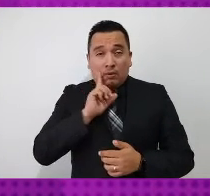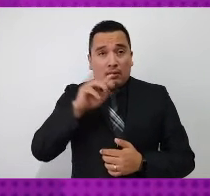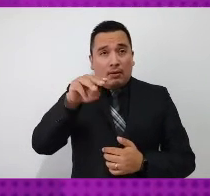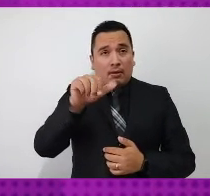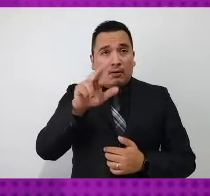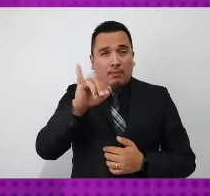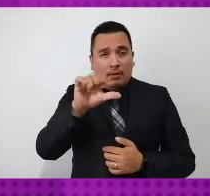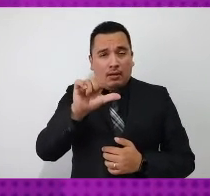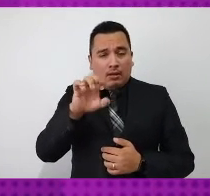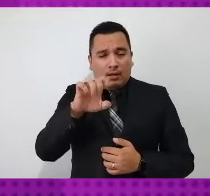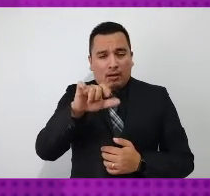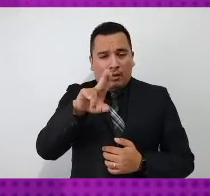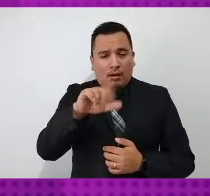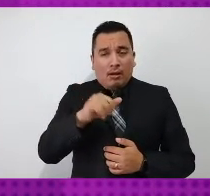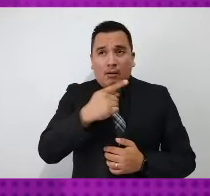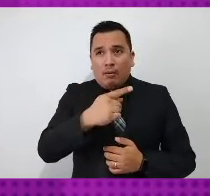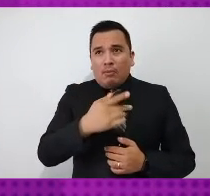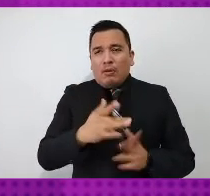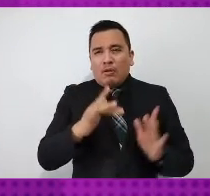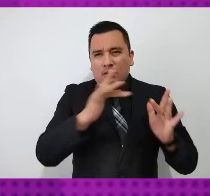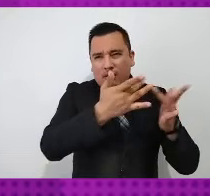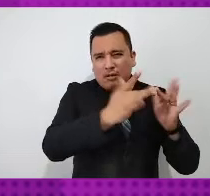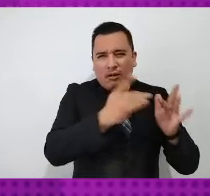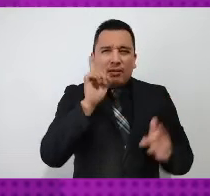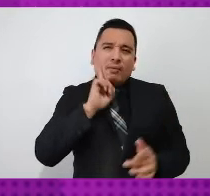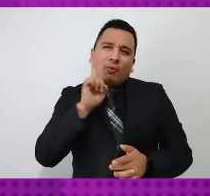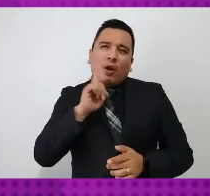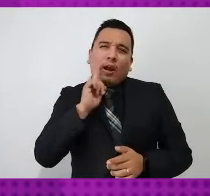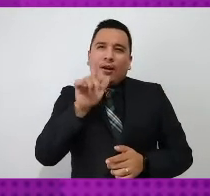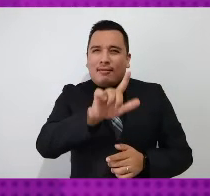de la red de mujeres de la laguna